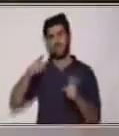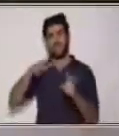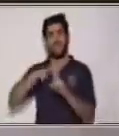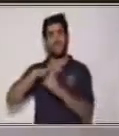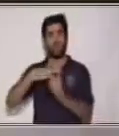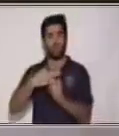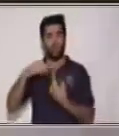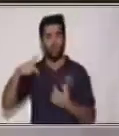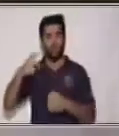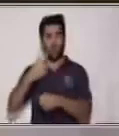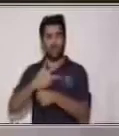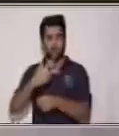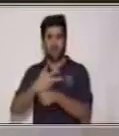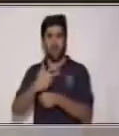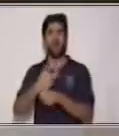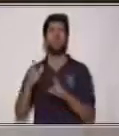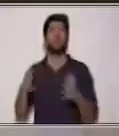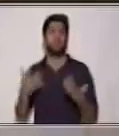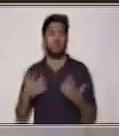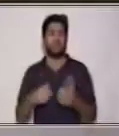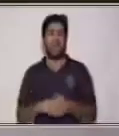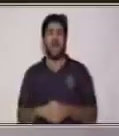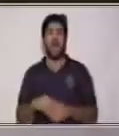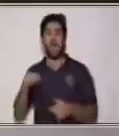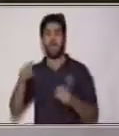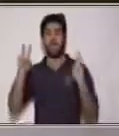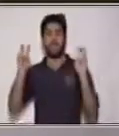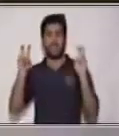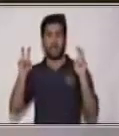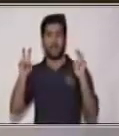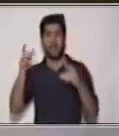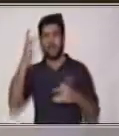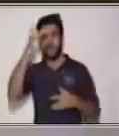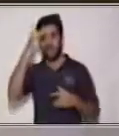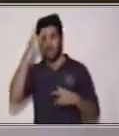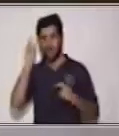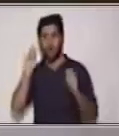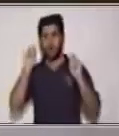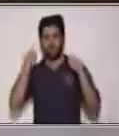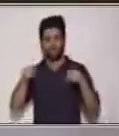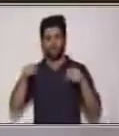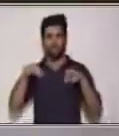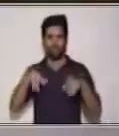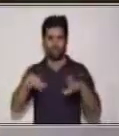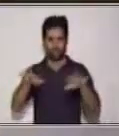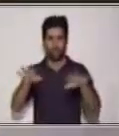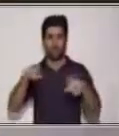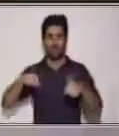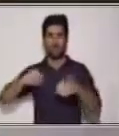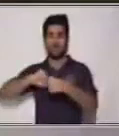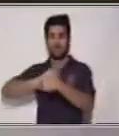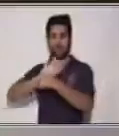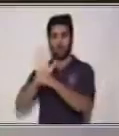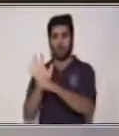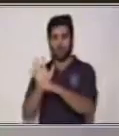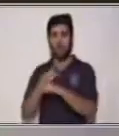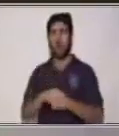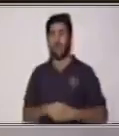este momento en la sociedad. Podríamos hablar de una pandemia. Podríamos hablar del COVID-19.